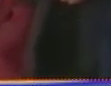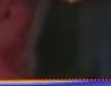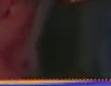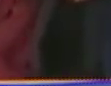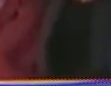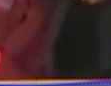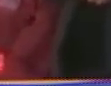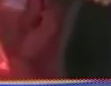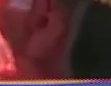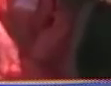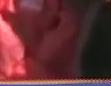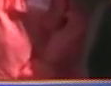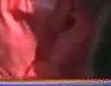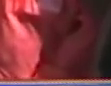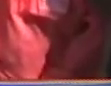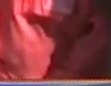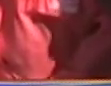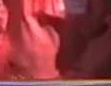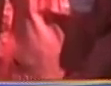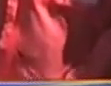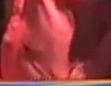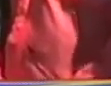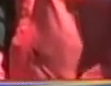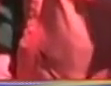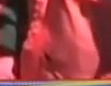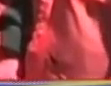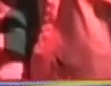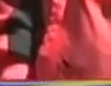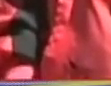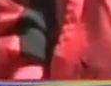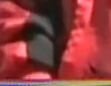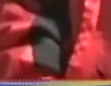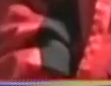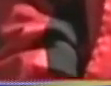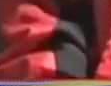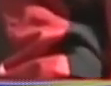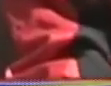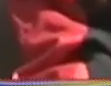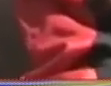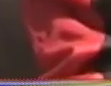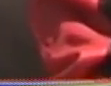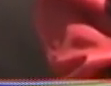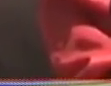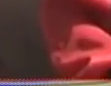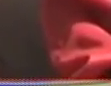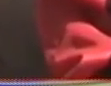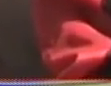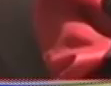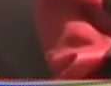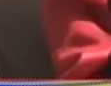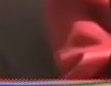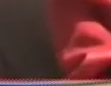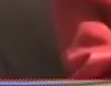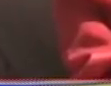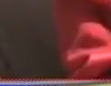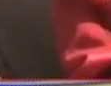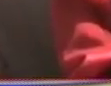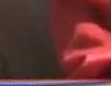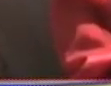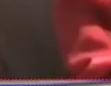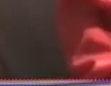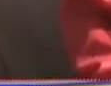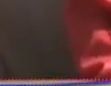de atrás de un hombre a caballo, la loca Luz Caraballo. Dice el decreto de fue porque se encontró una vez sin hijos ni sin